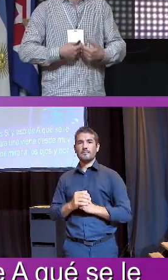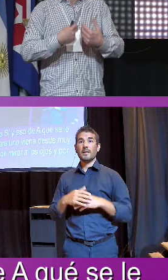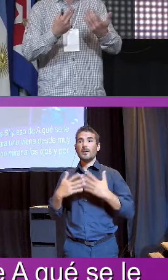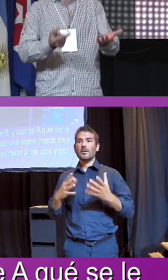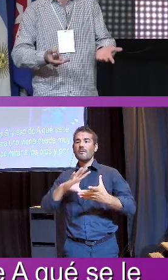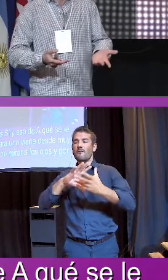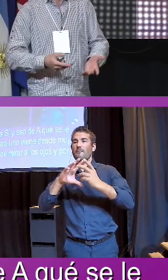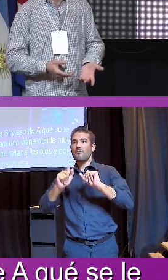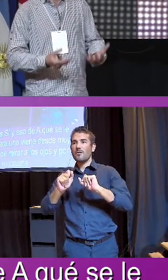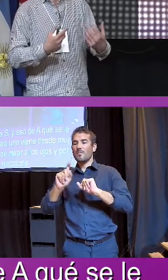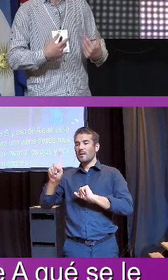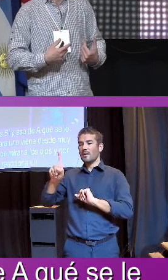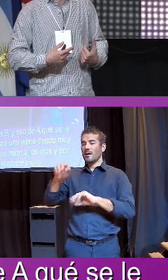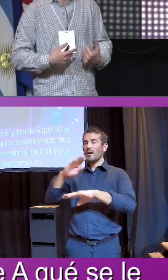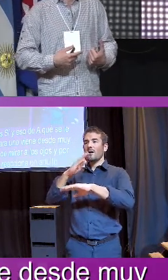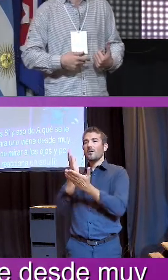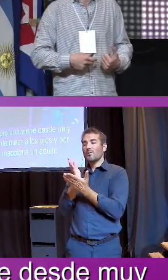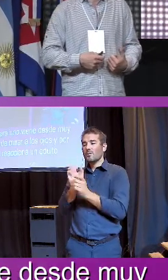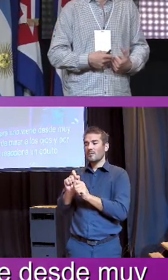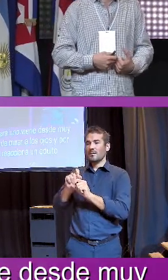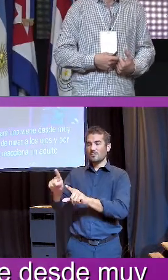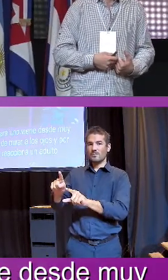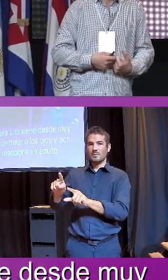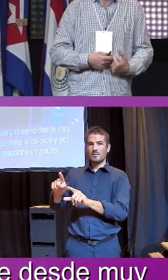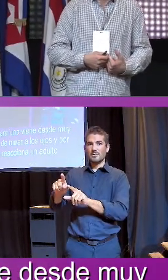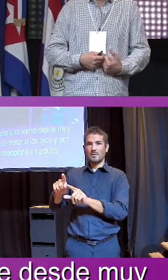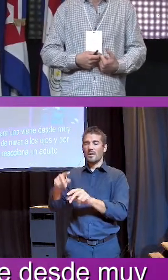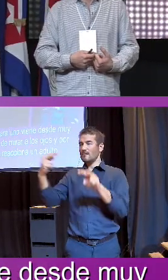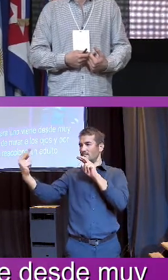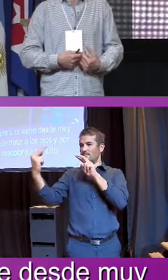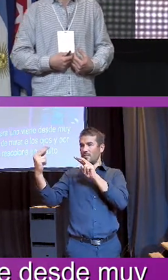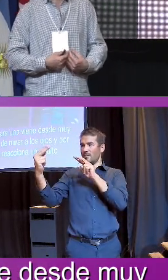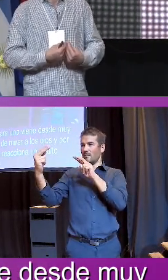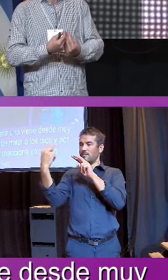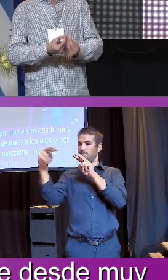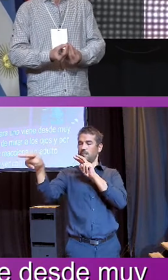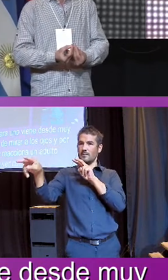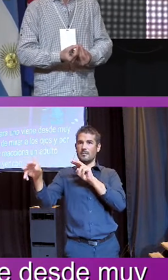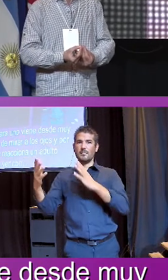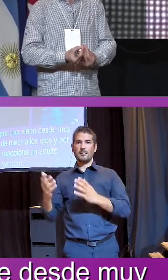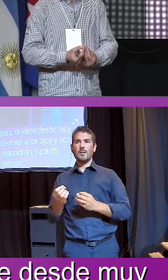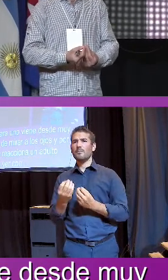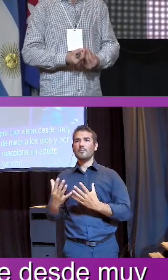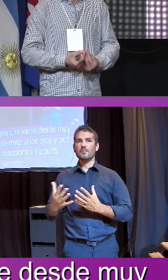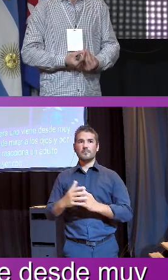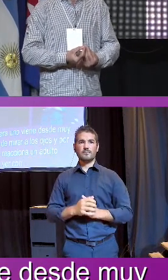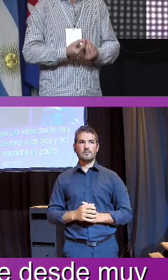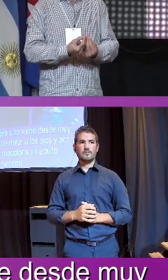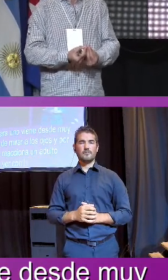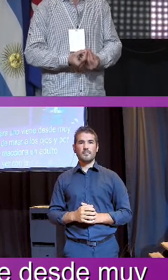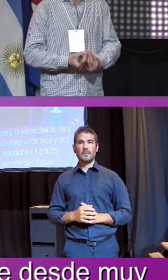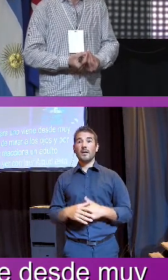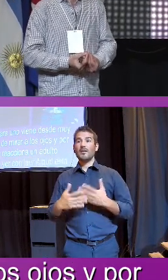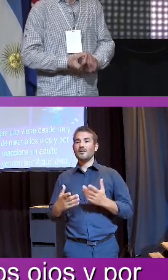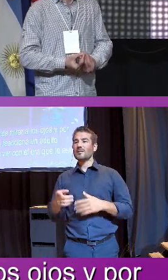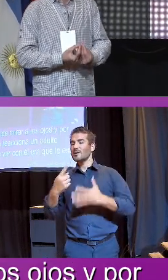cómo reacciona un adulto frente a algo que uno hace tiene que ver con leer a qué le está